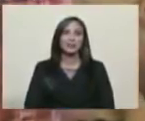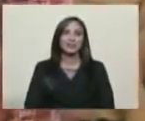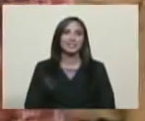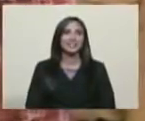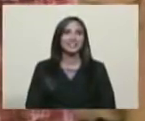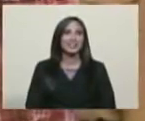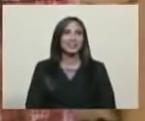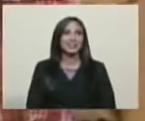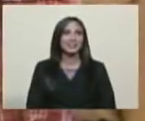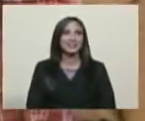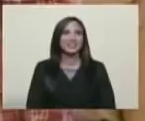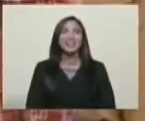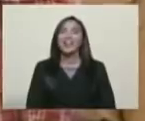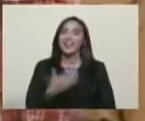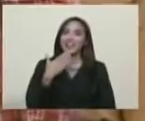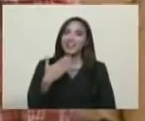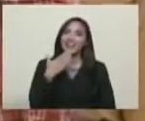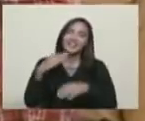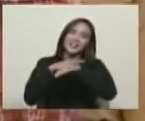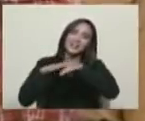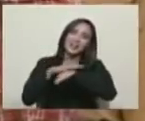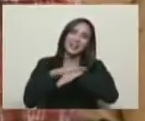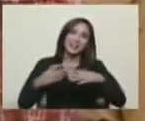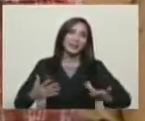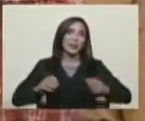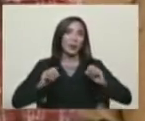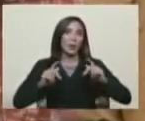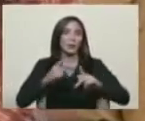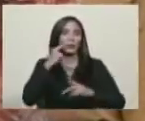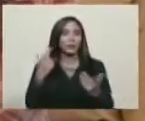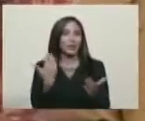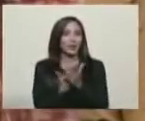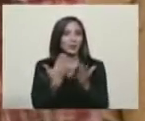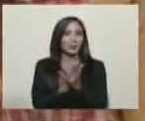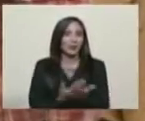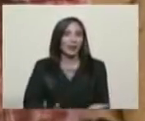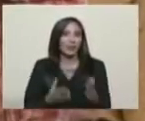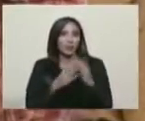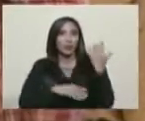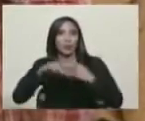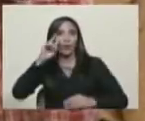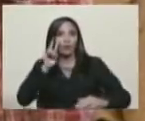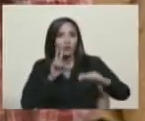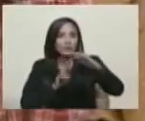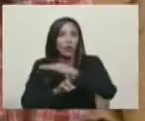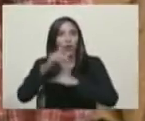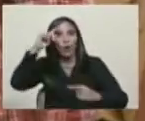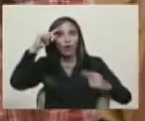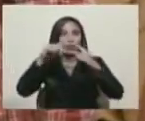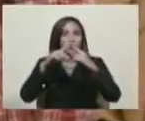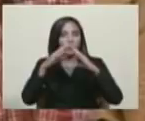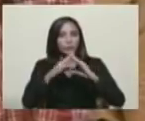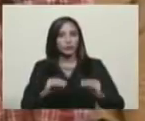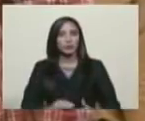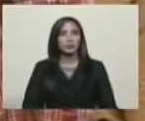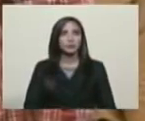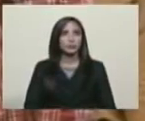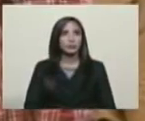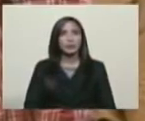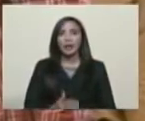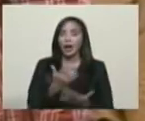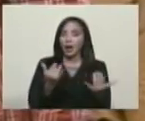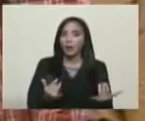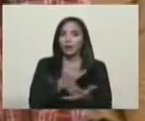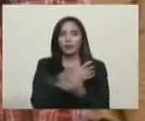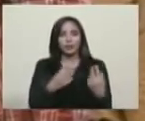Agradecida, ministro, por esta oportunidad. Hemos visto cristalizado un sueño nosotras las mineras, ya que fuimos tomadas en